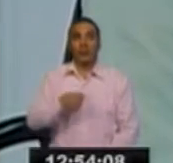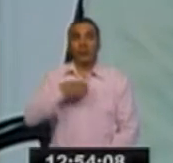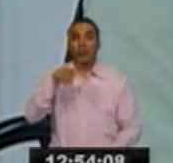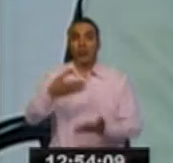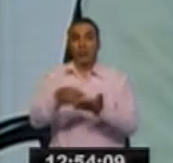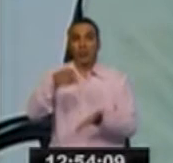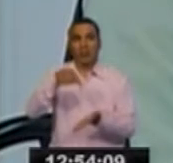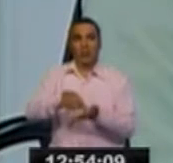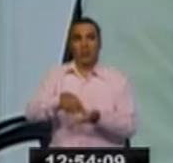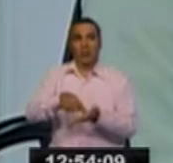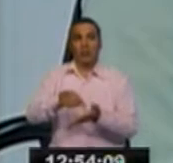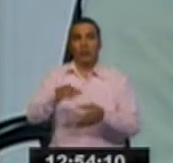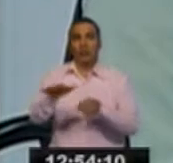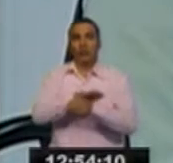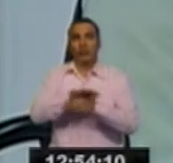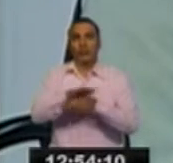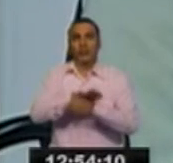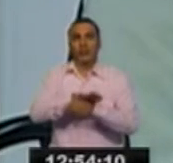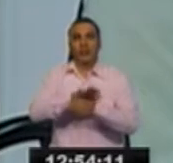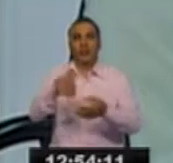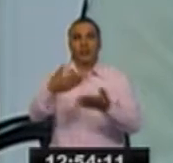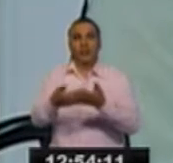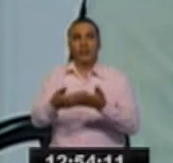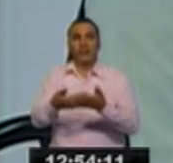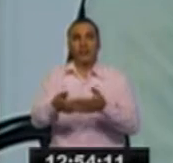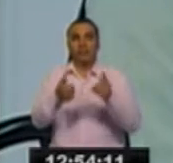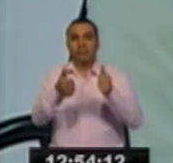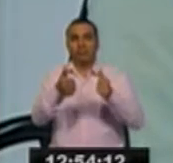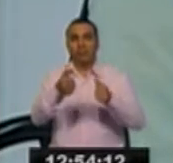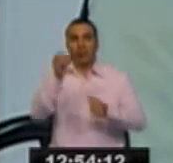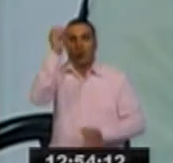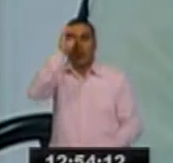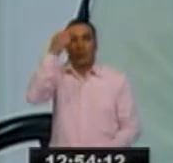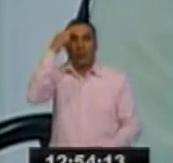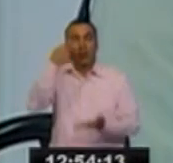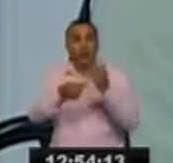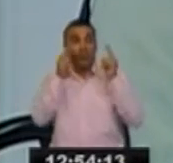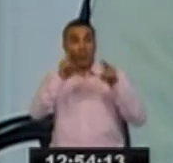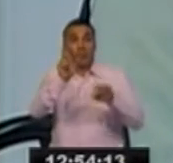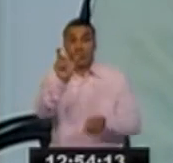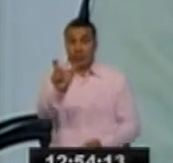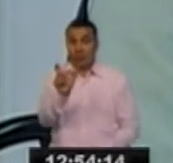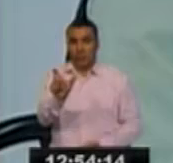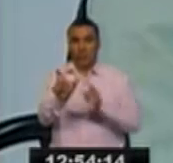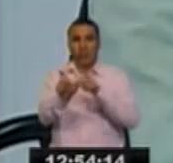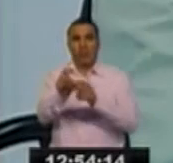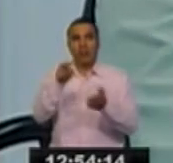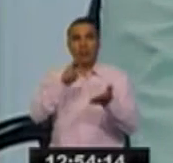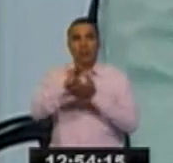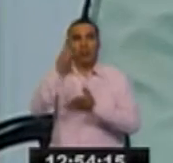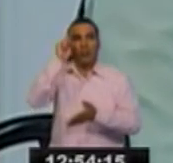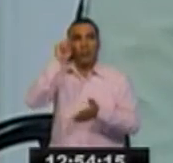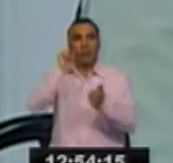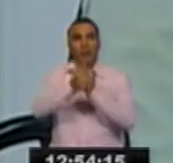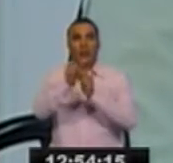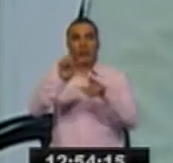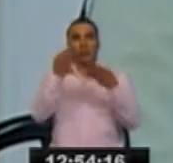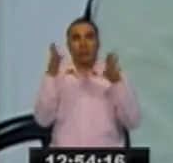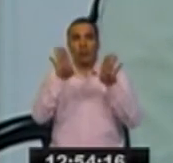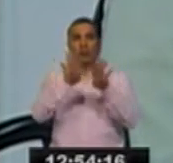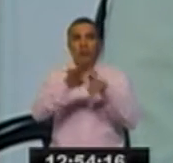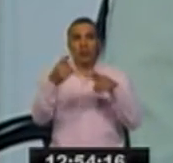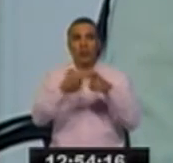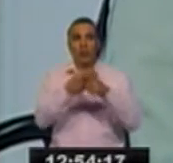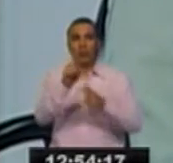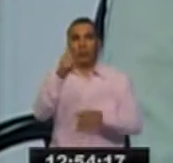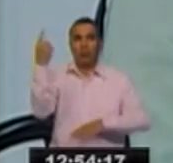aquí son lo suficientemente o tienen el suficiente criterio para darse cuenta que la tarjeta aquí se utiliza para cada puerta. Entonces en